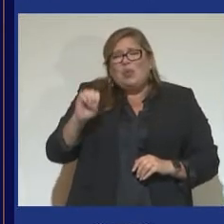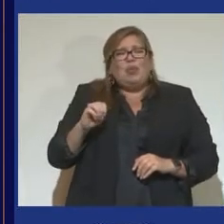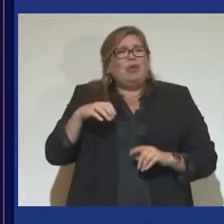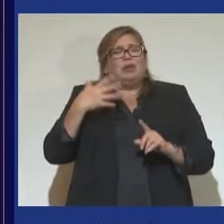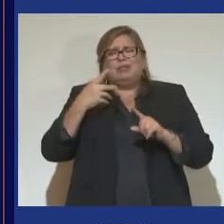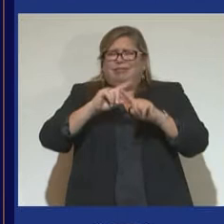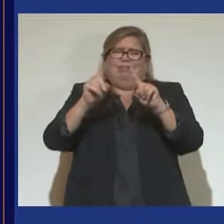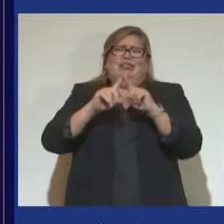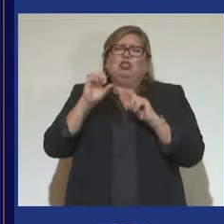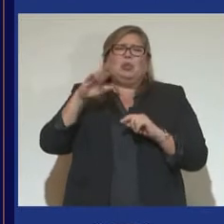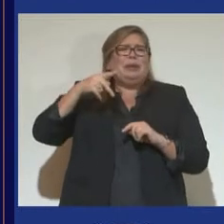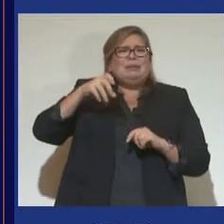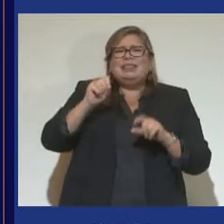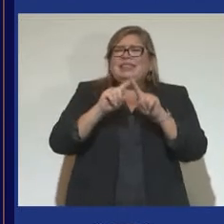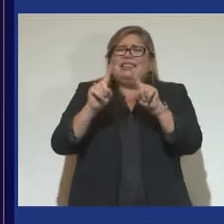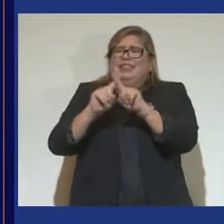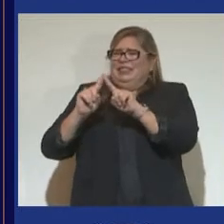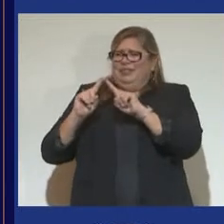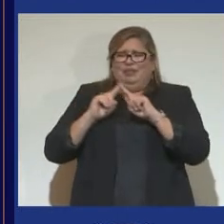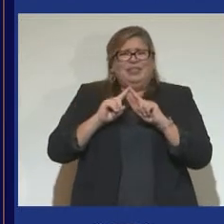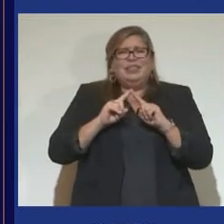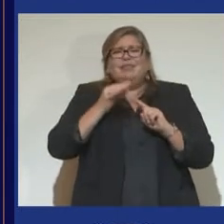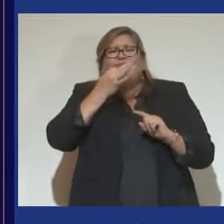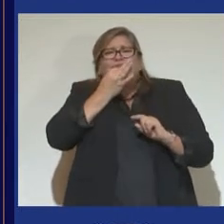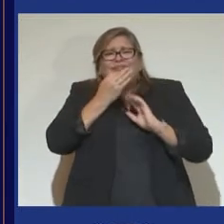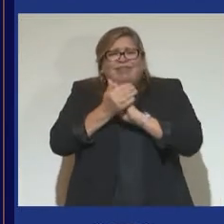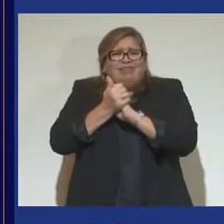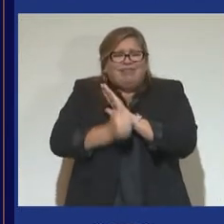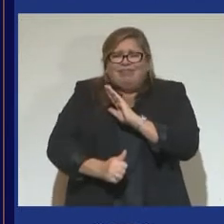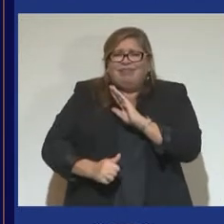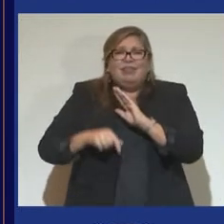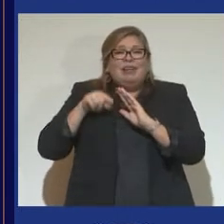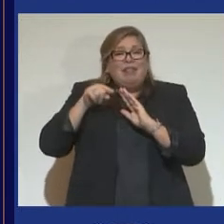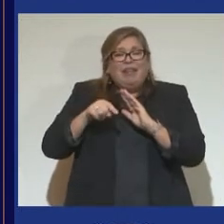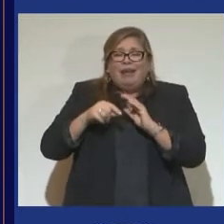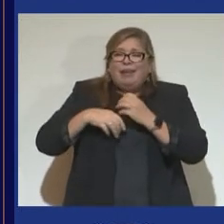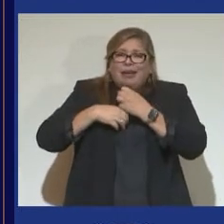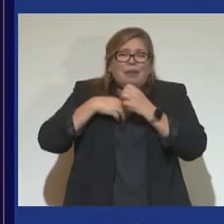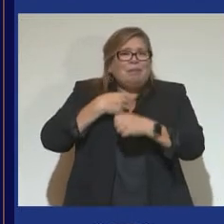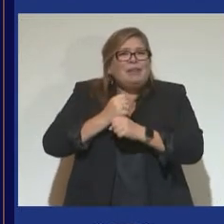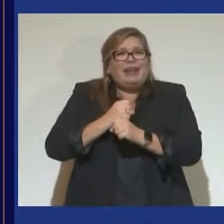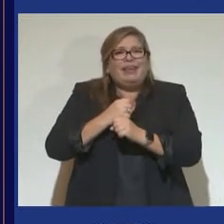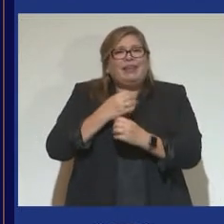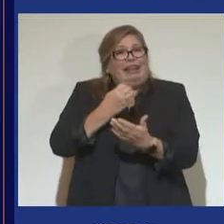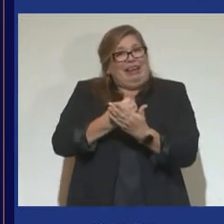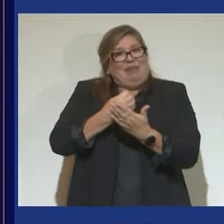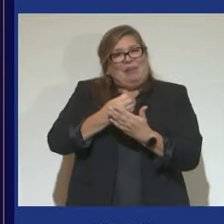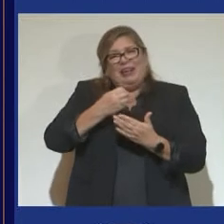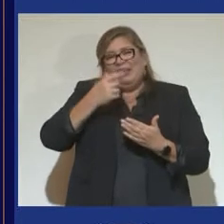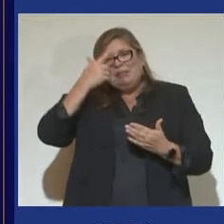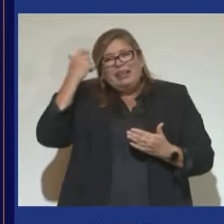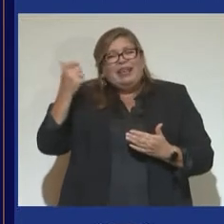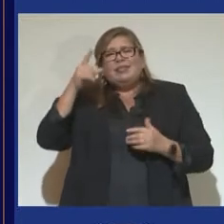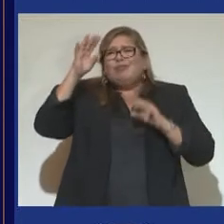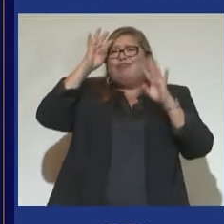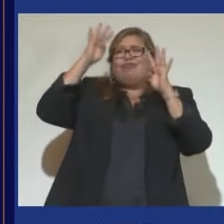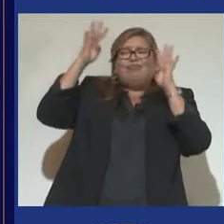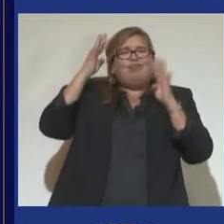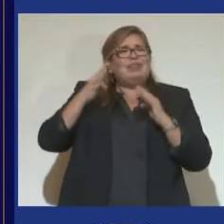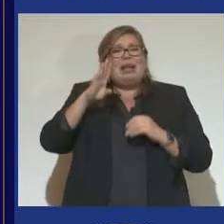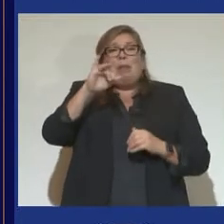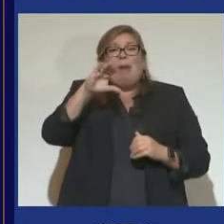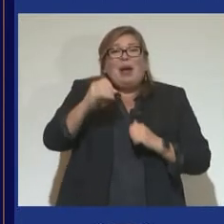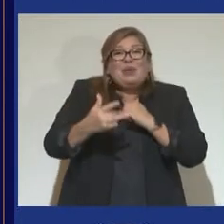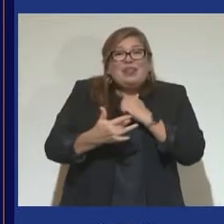sandía labs scripts todos estos institutos son capital humano son el